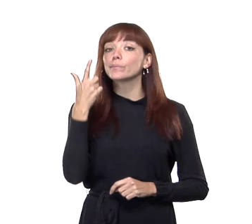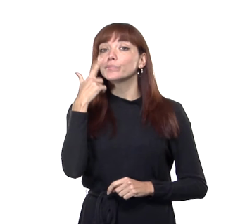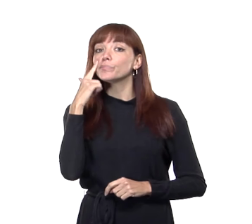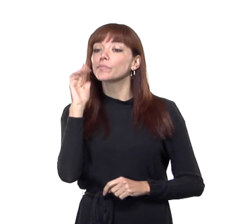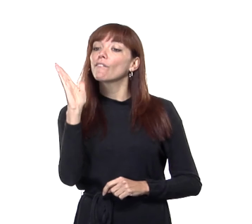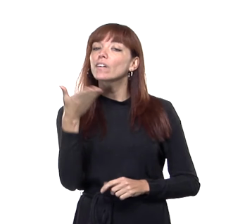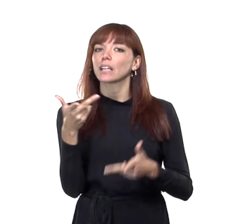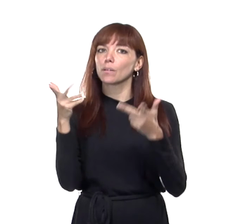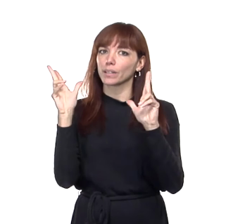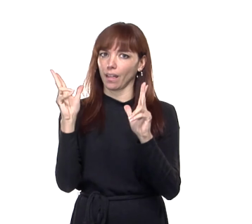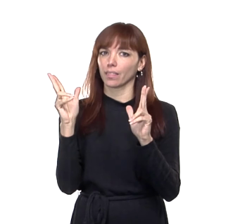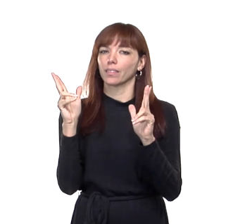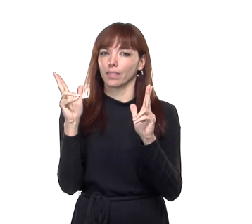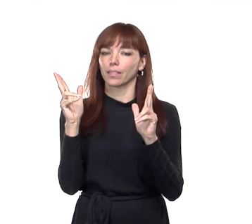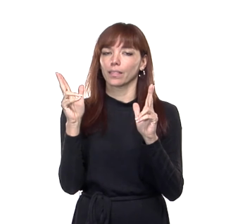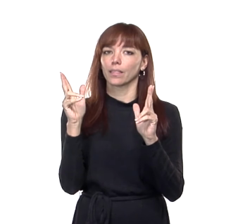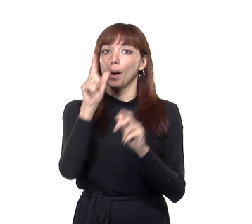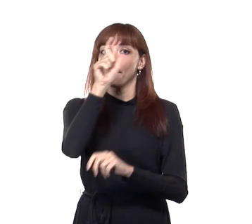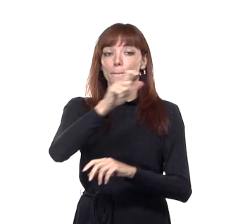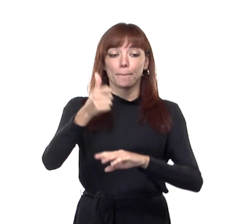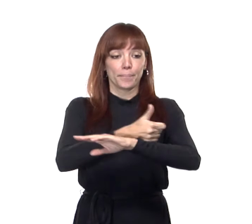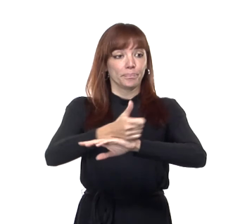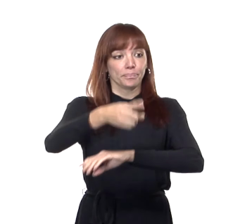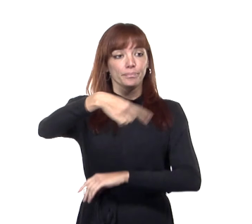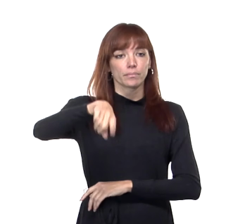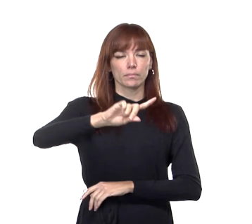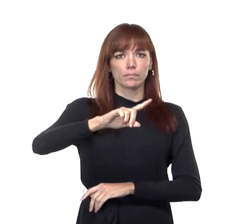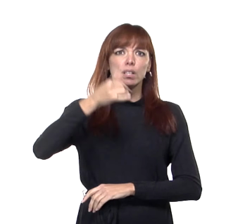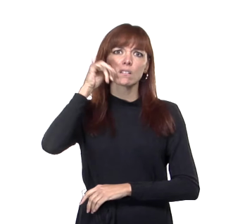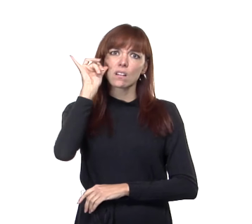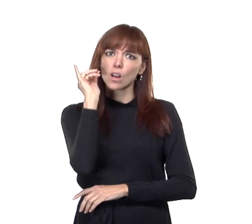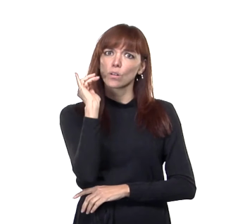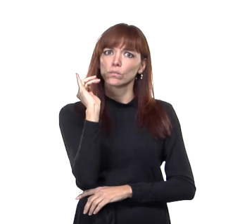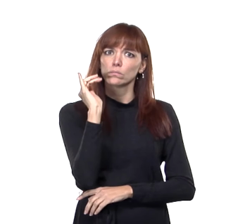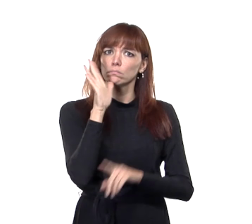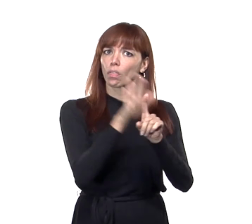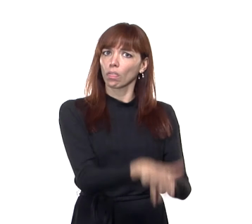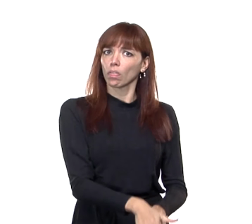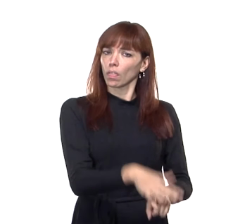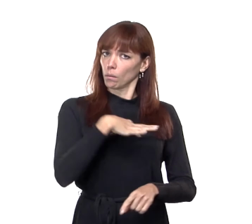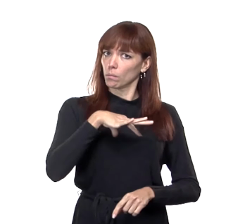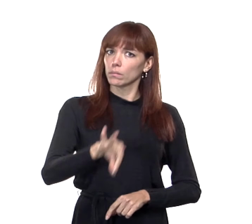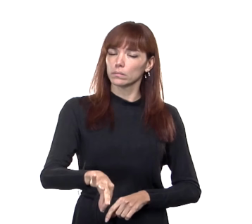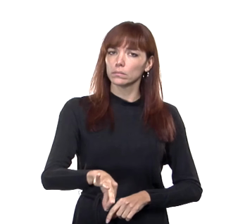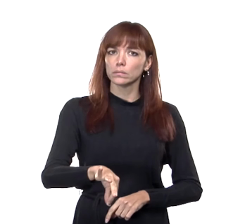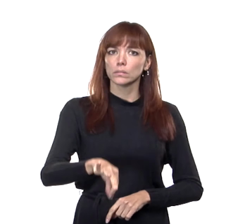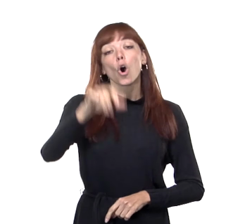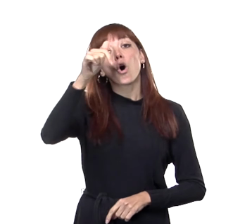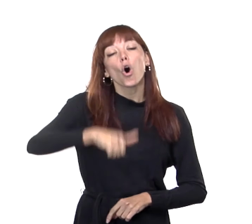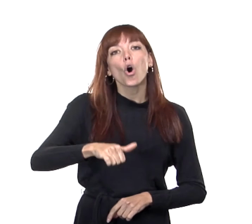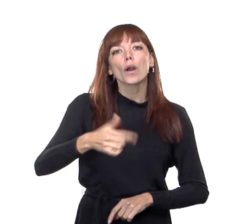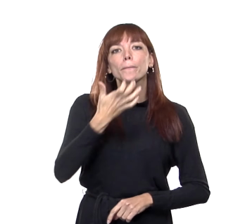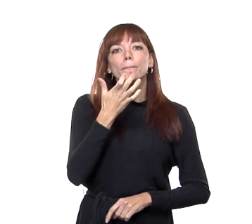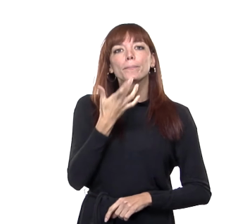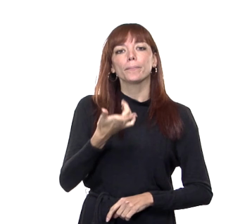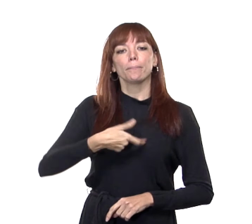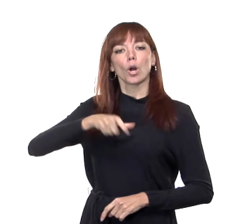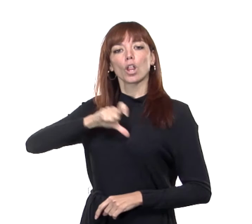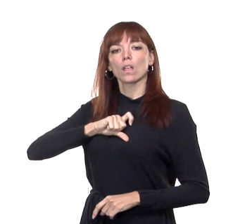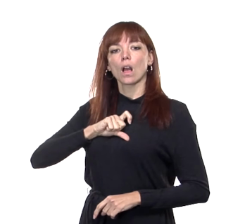pérdida de libertad a los individuos se nos está exponiendo a un riesgo de ser discriminados porque hoy nadie hace de policía